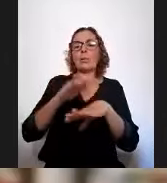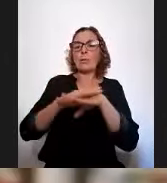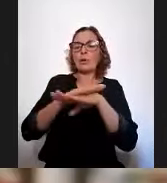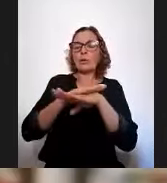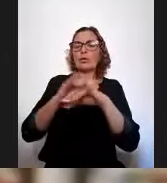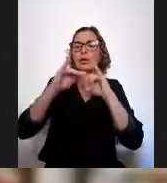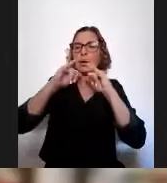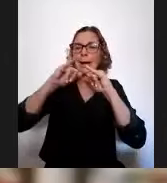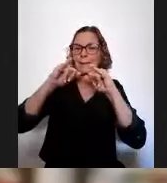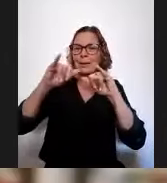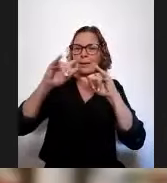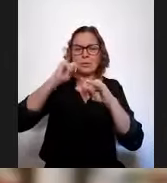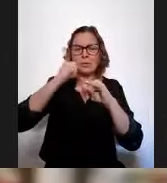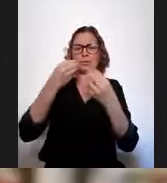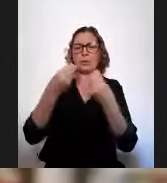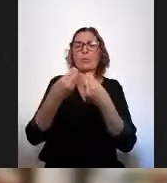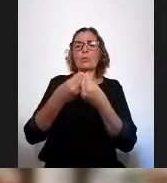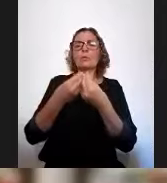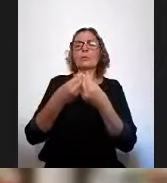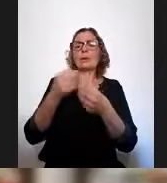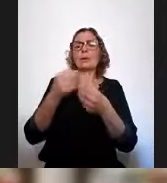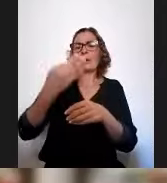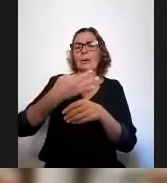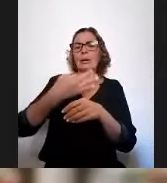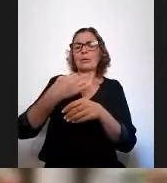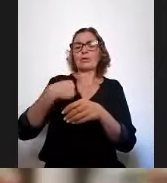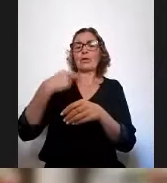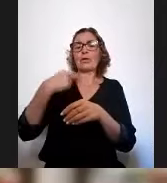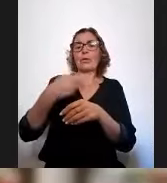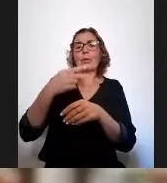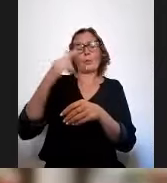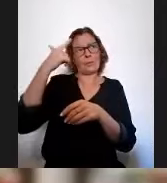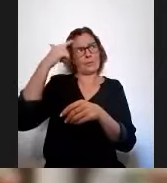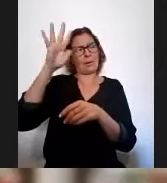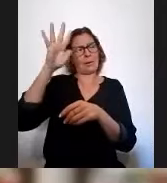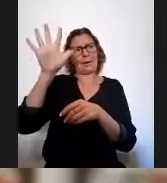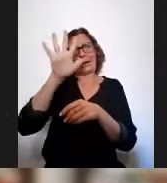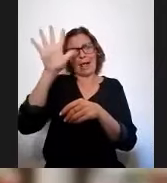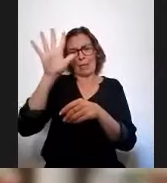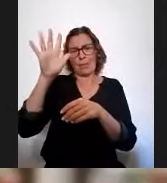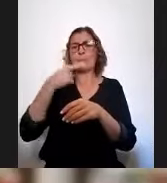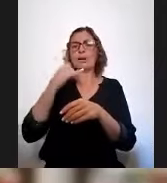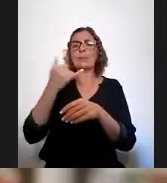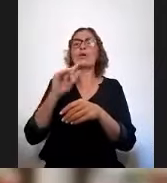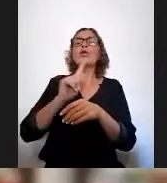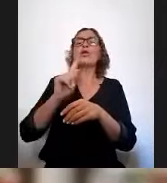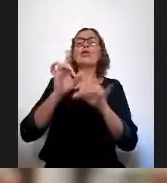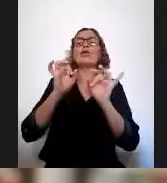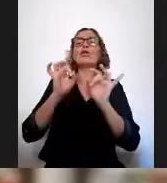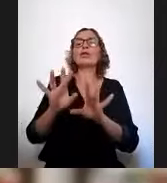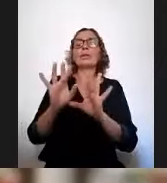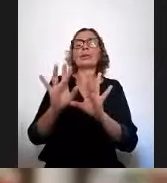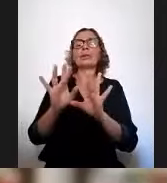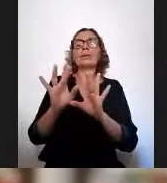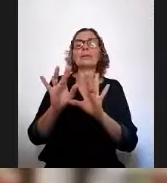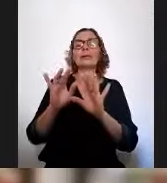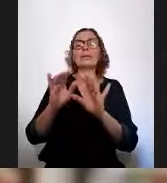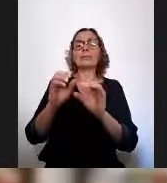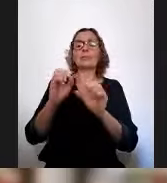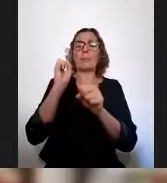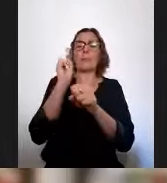campaña, porque la verdad yo nunca me hubiese imaginado que no solamente